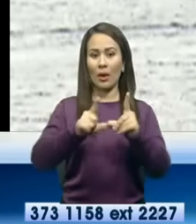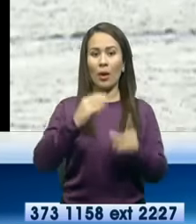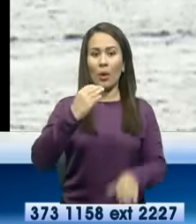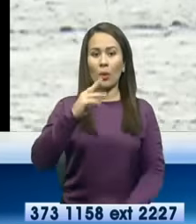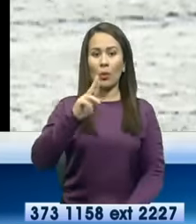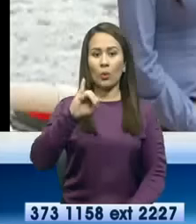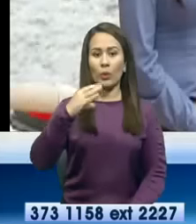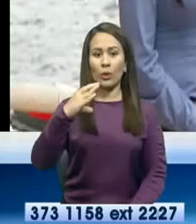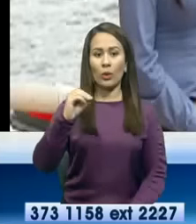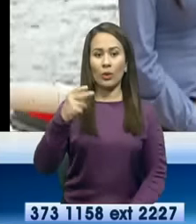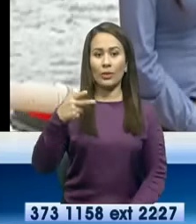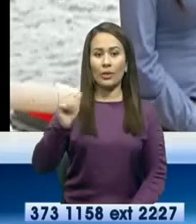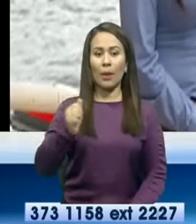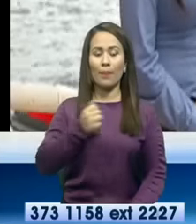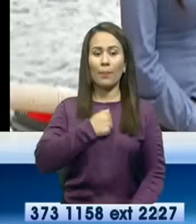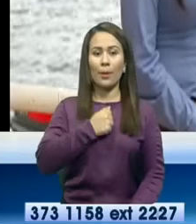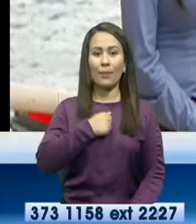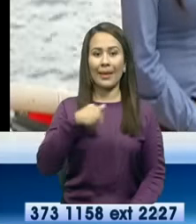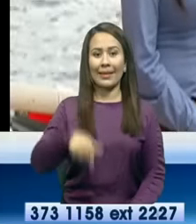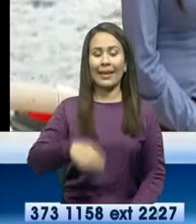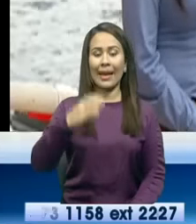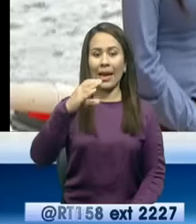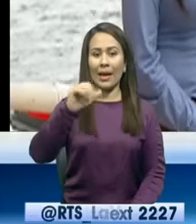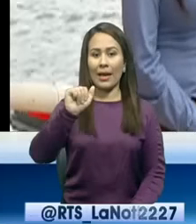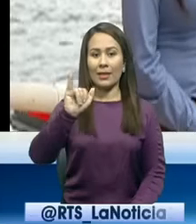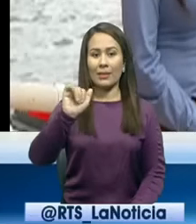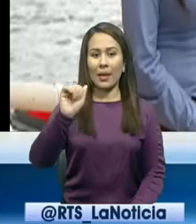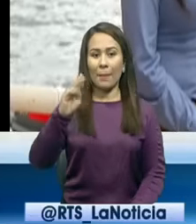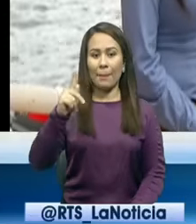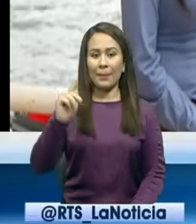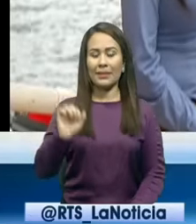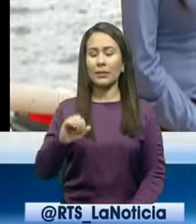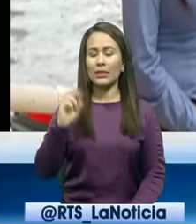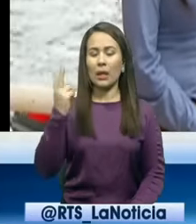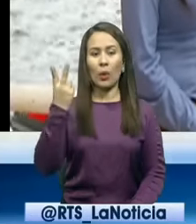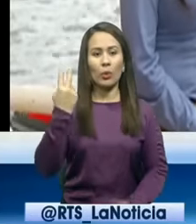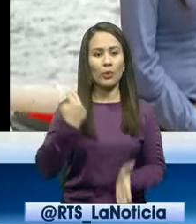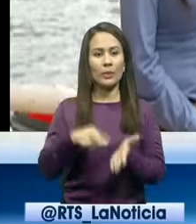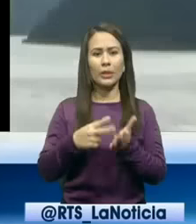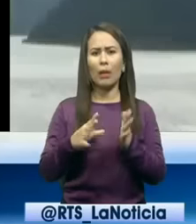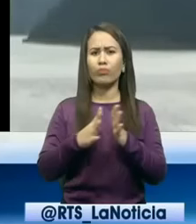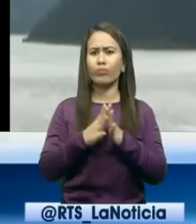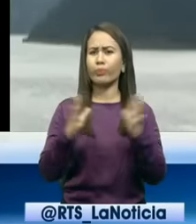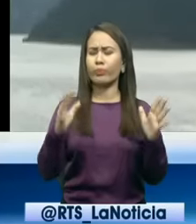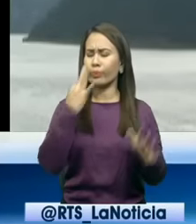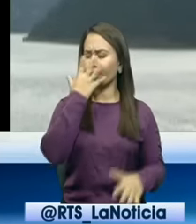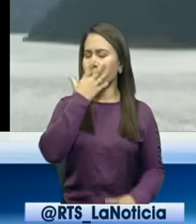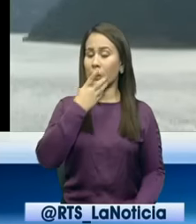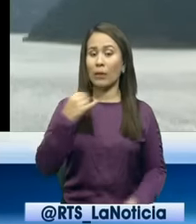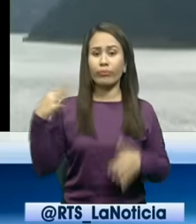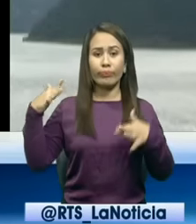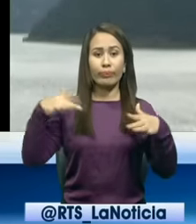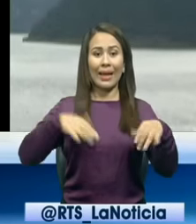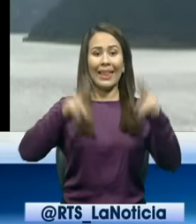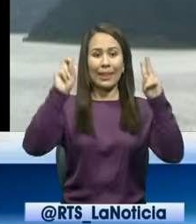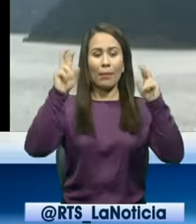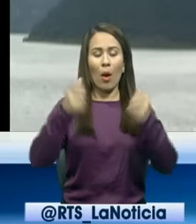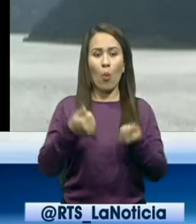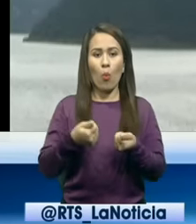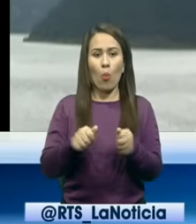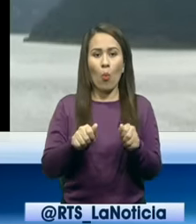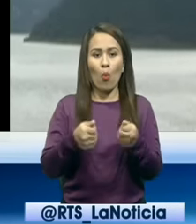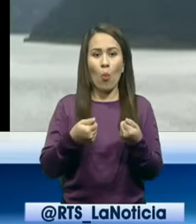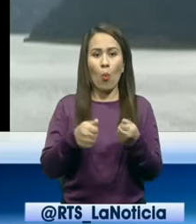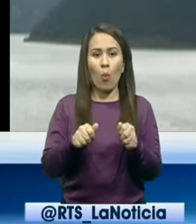de la Reserva Ecológica Cotacachi-Cayapas, siendo el segundo más visitado luego de Galápagos. Estamos también en el tema del cuero. Uno de